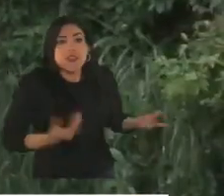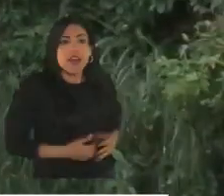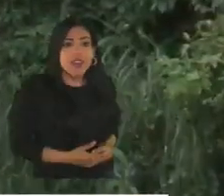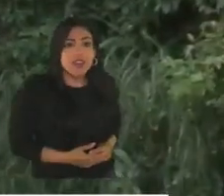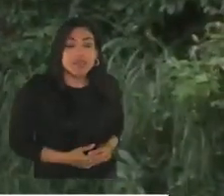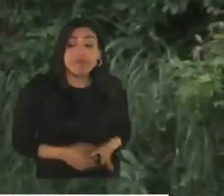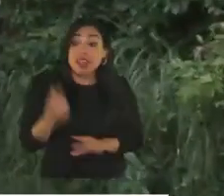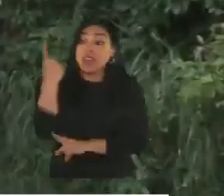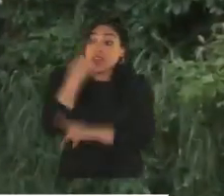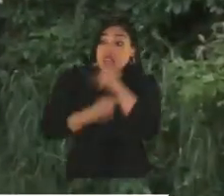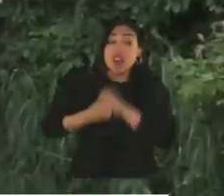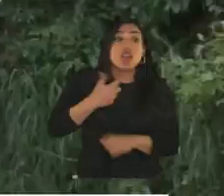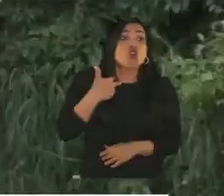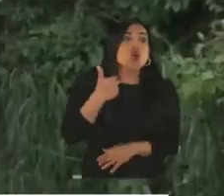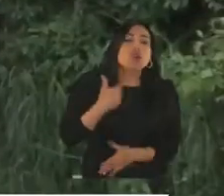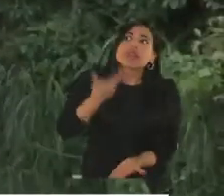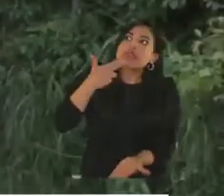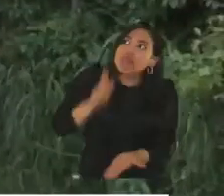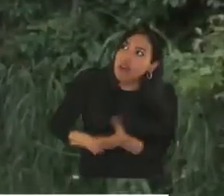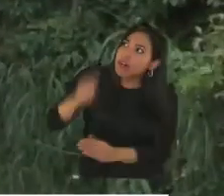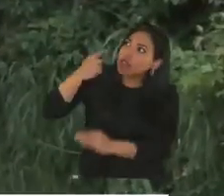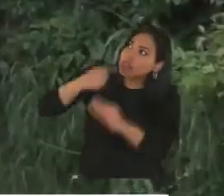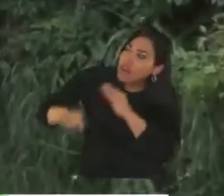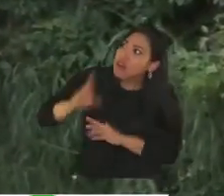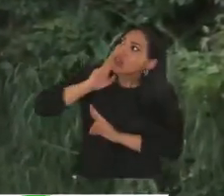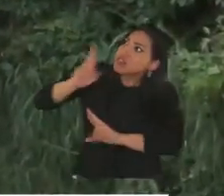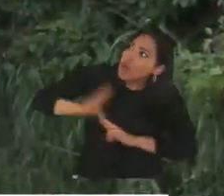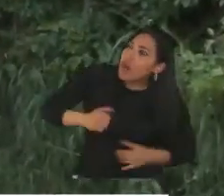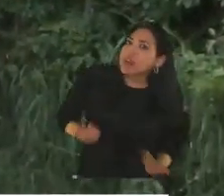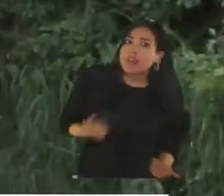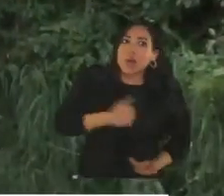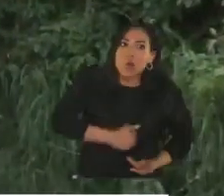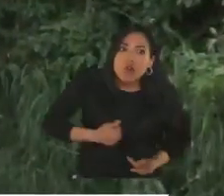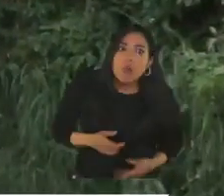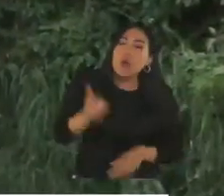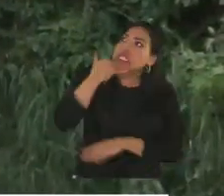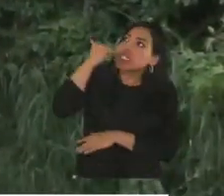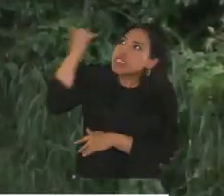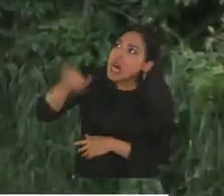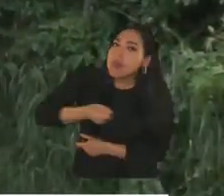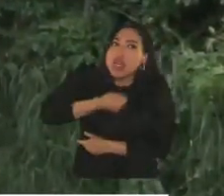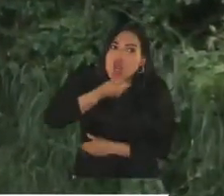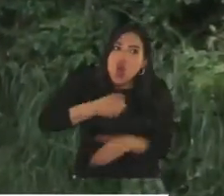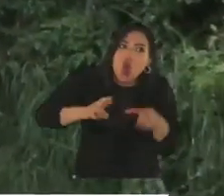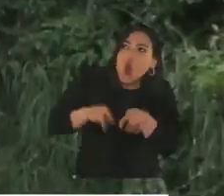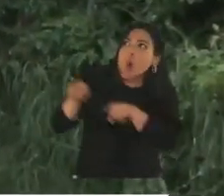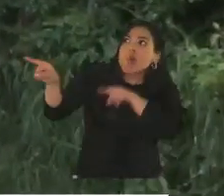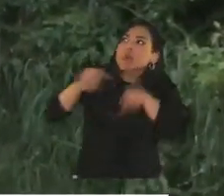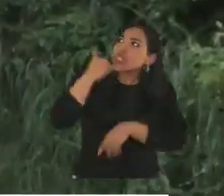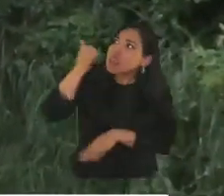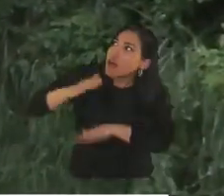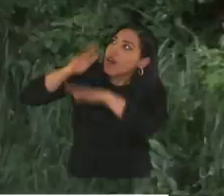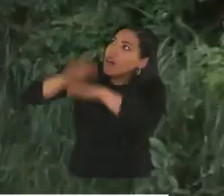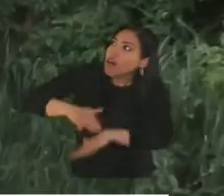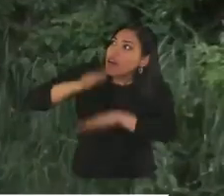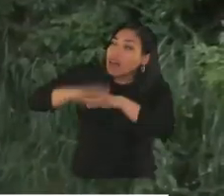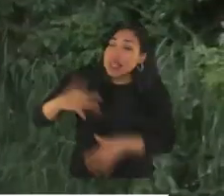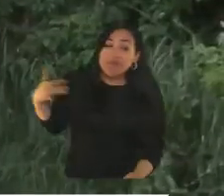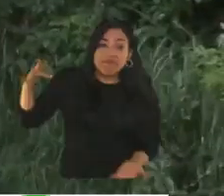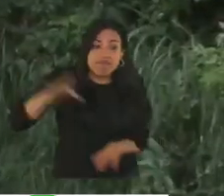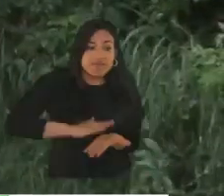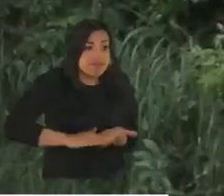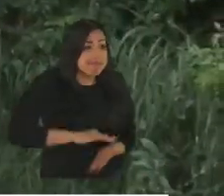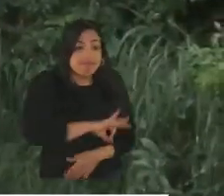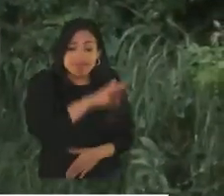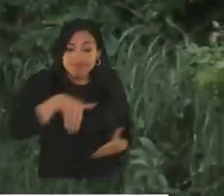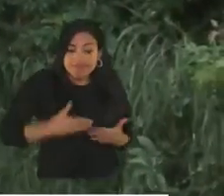pasando informes, estamos pasando derechos de petición, estamos llamando medios, porque resulta que no ha sido posible que nos intervengan